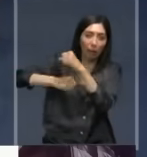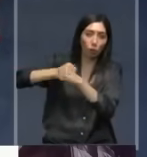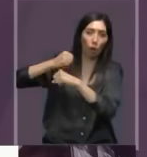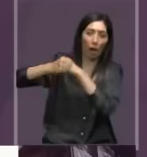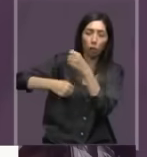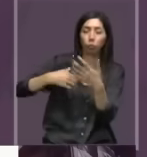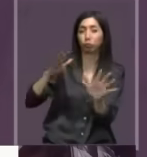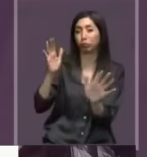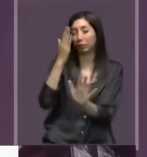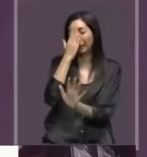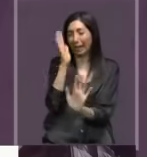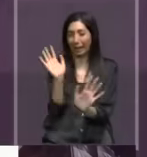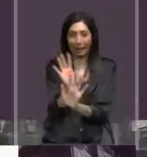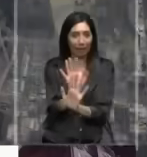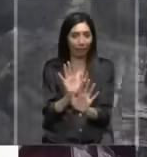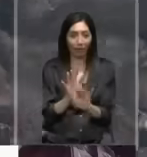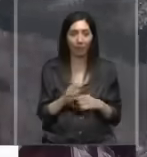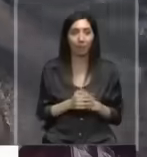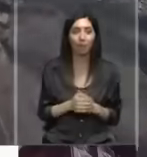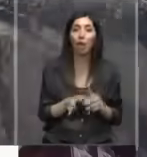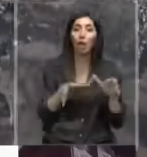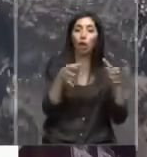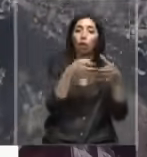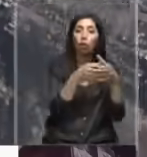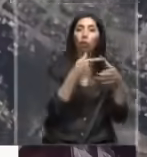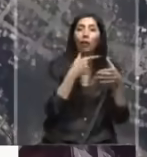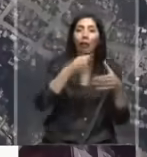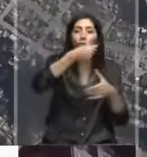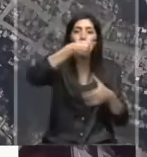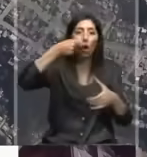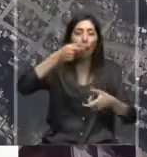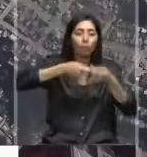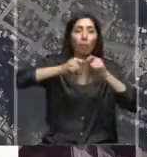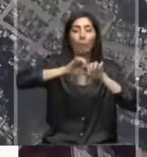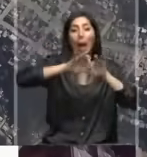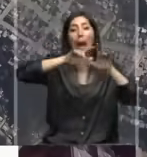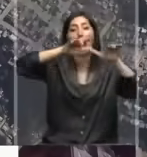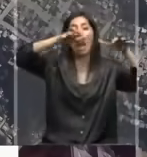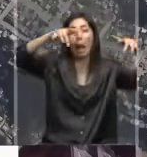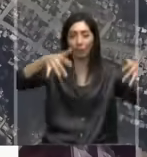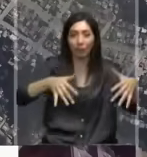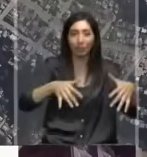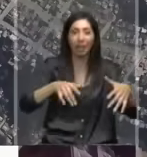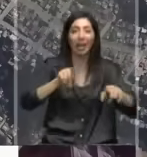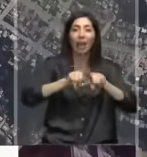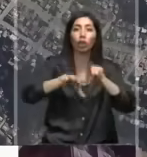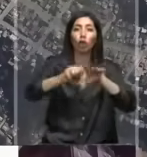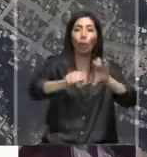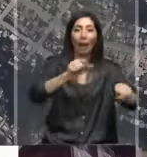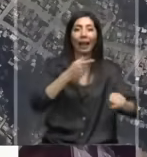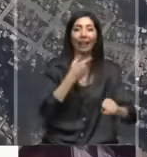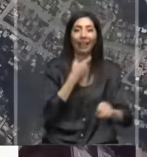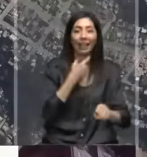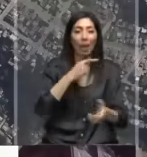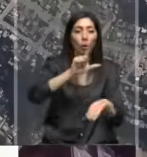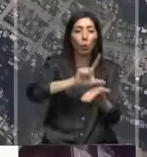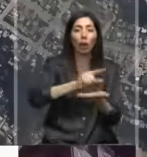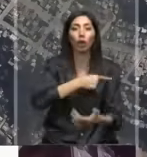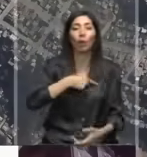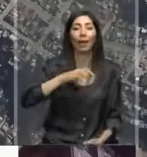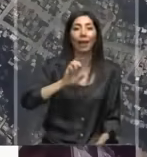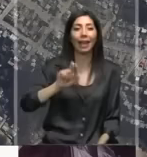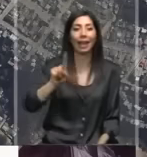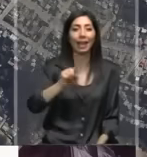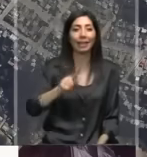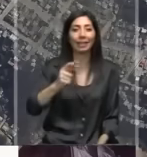su proceder. Los Cholas buscarían dominar el tráfico de drogas en las tomas de Cartagena, específicamente en el sector Estación. Eso sí,